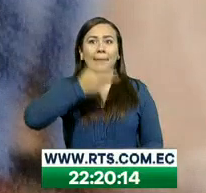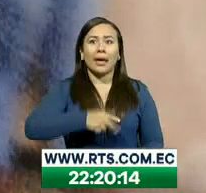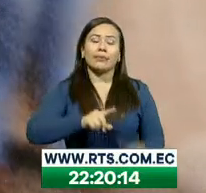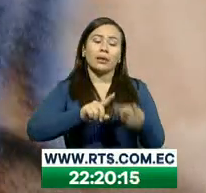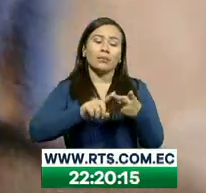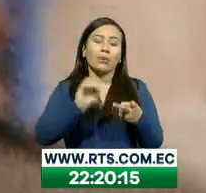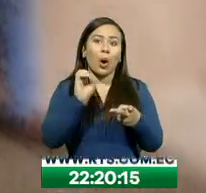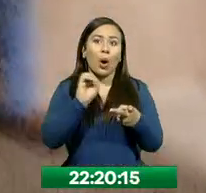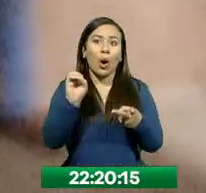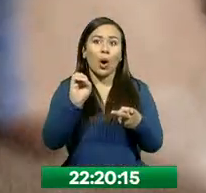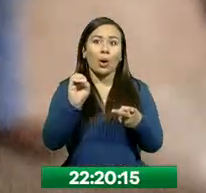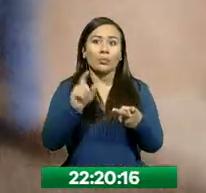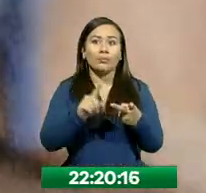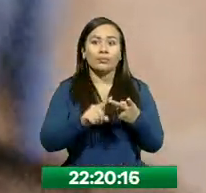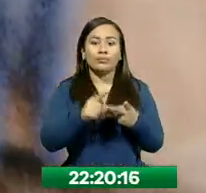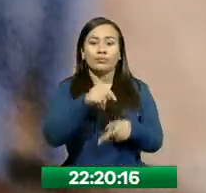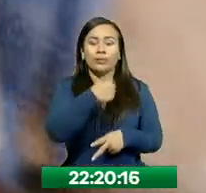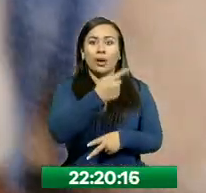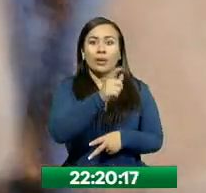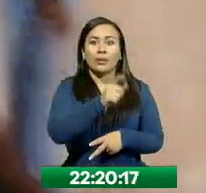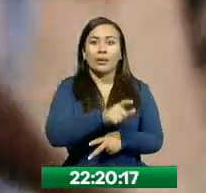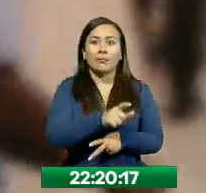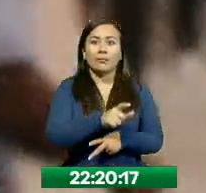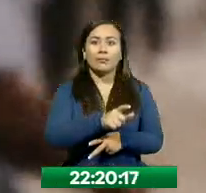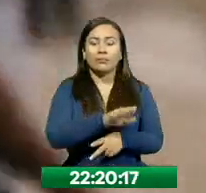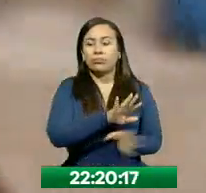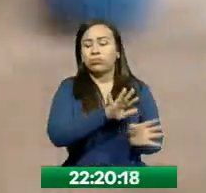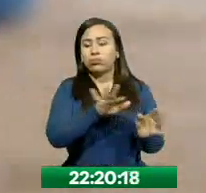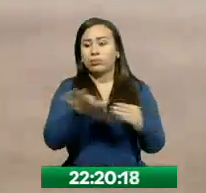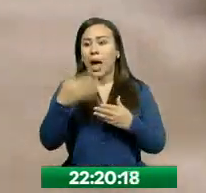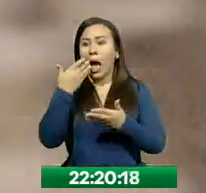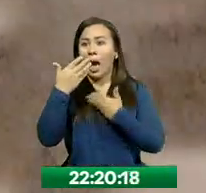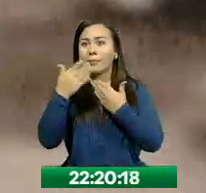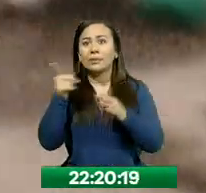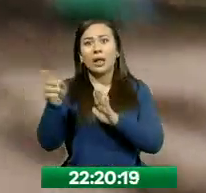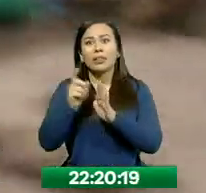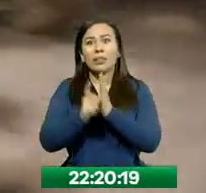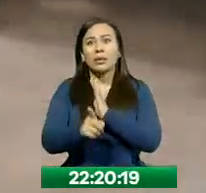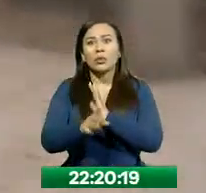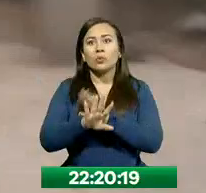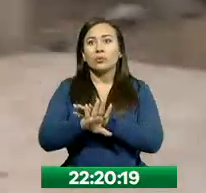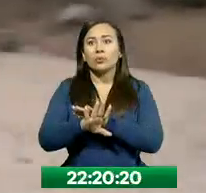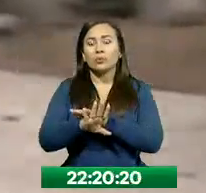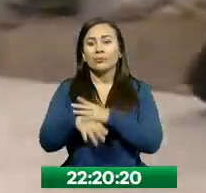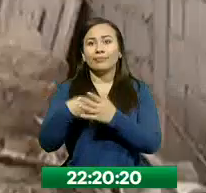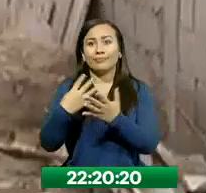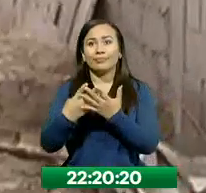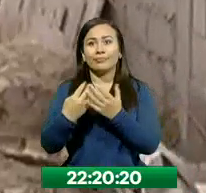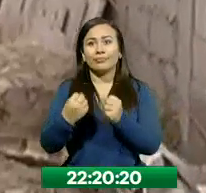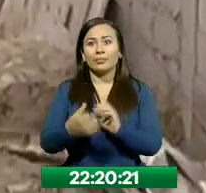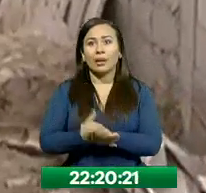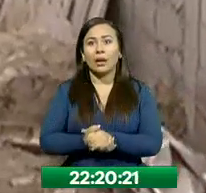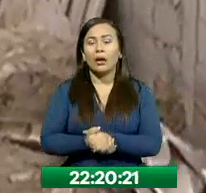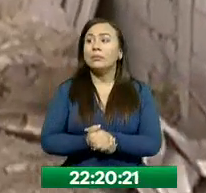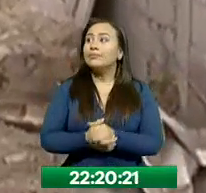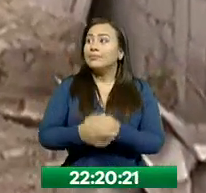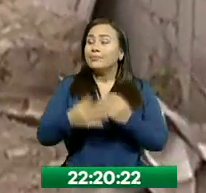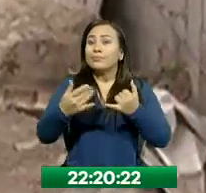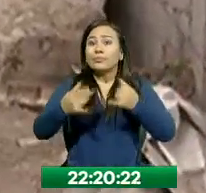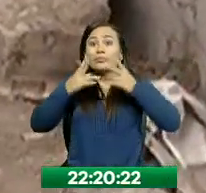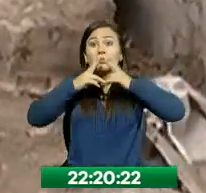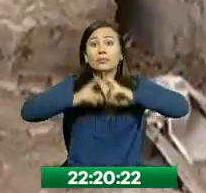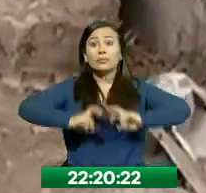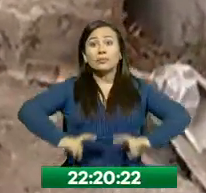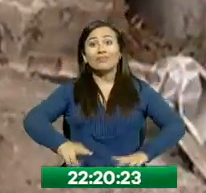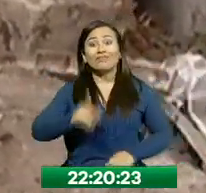que ha sido el hoy fallecido, le habría delatado para que sea detenido el autor, el victimario. Luego del delito, el